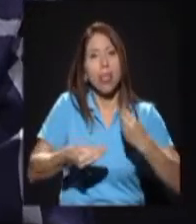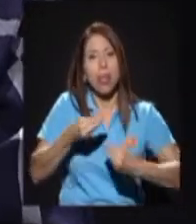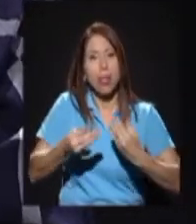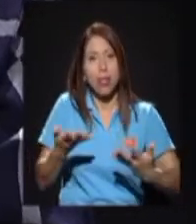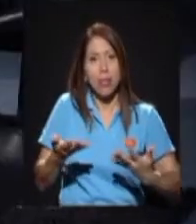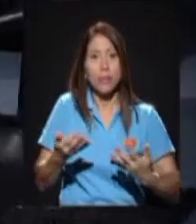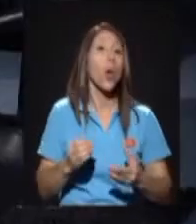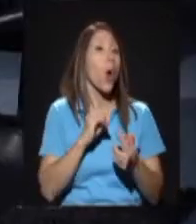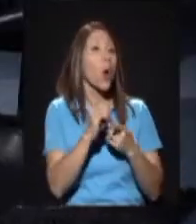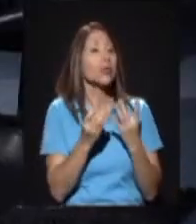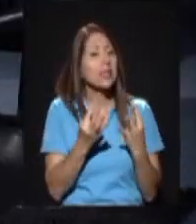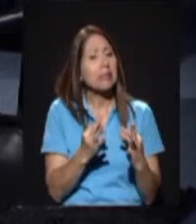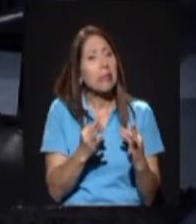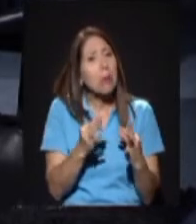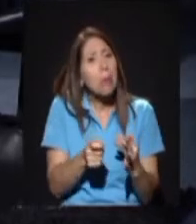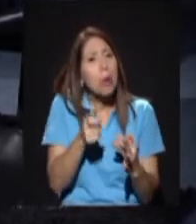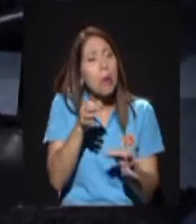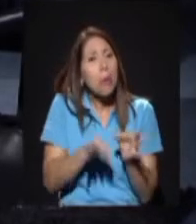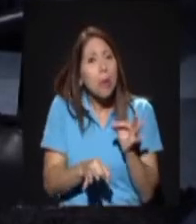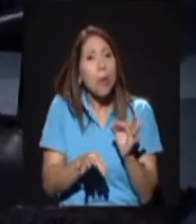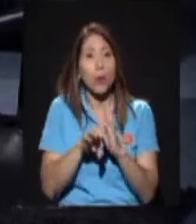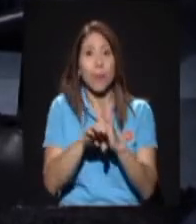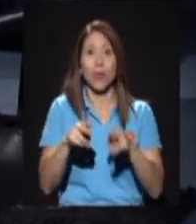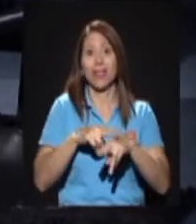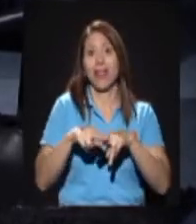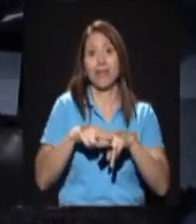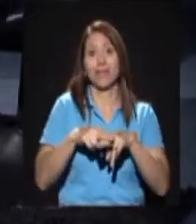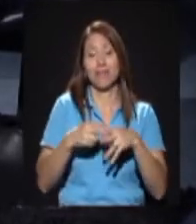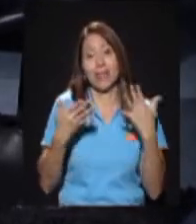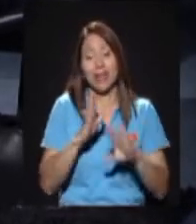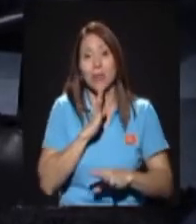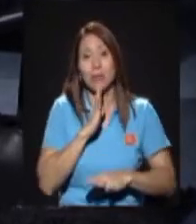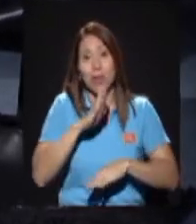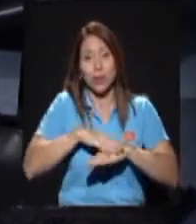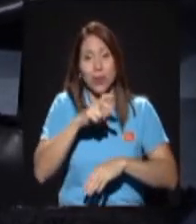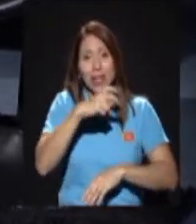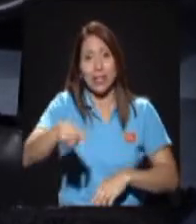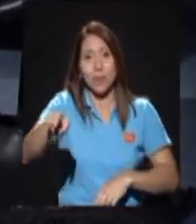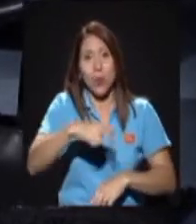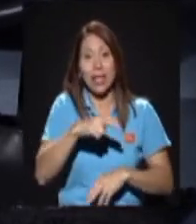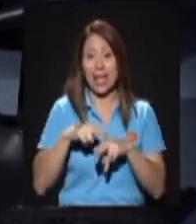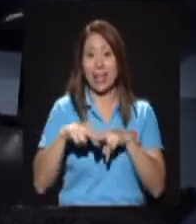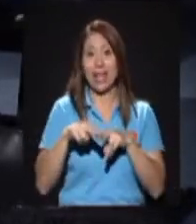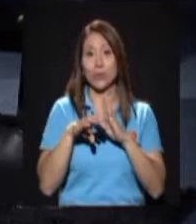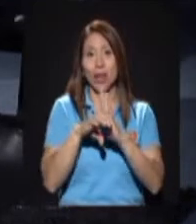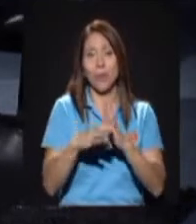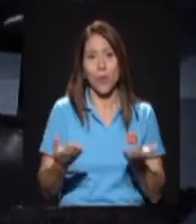O se hacen intentos tímidos, como es el tren, ya que estamos hablando de transportes, ¿verdad? El tren es un ejemplo